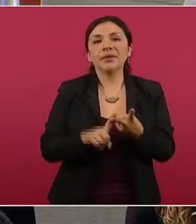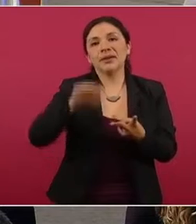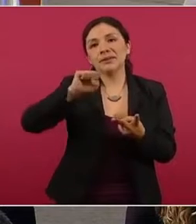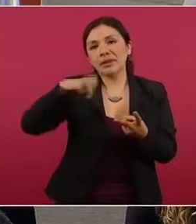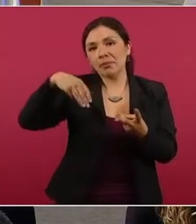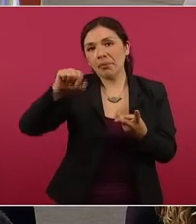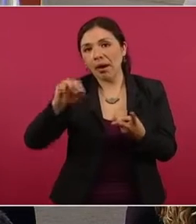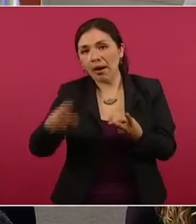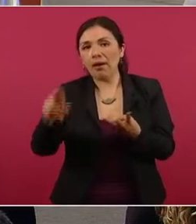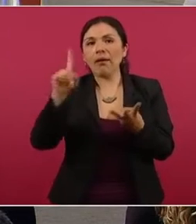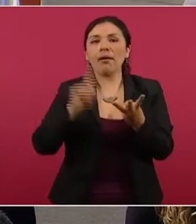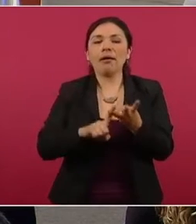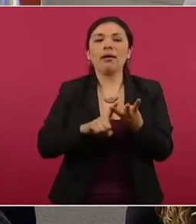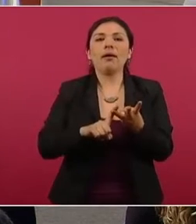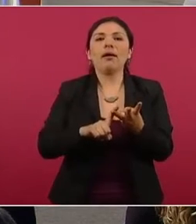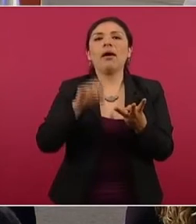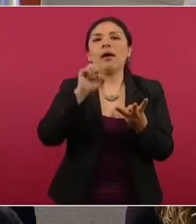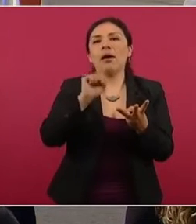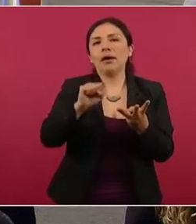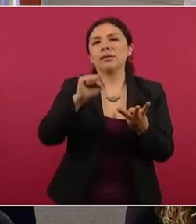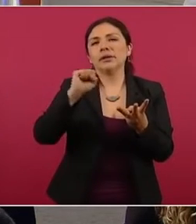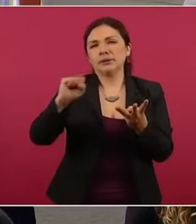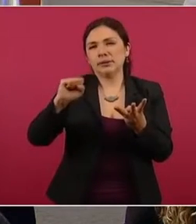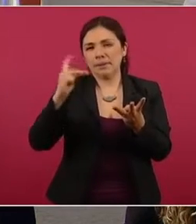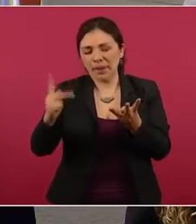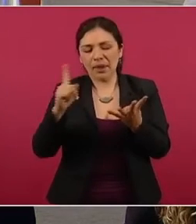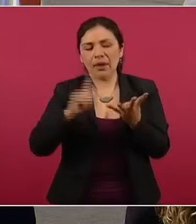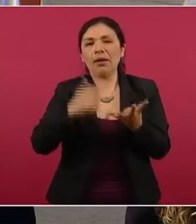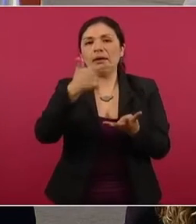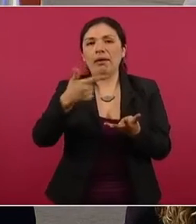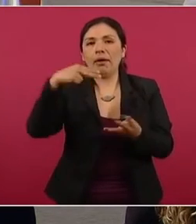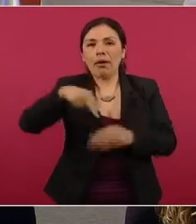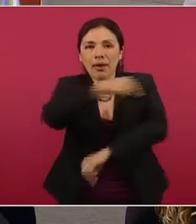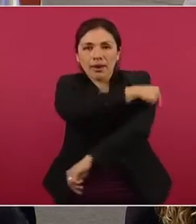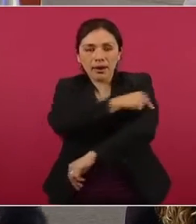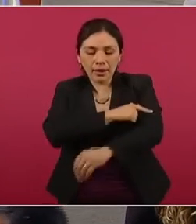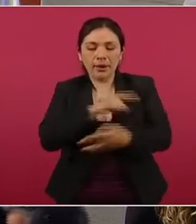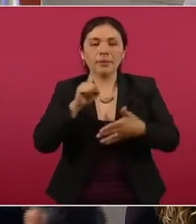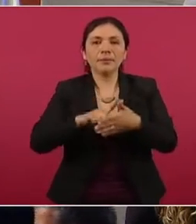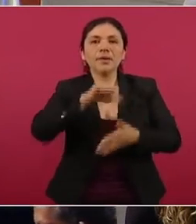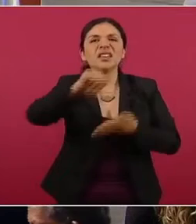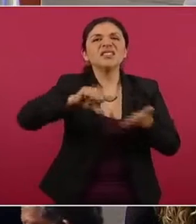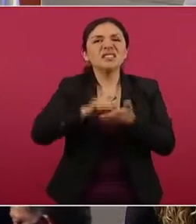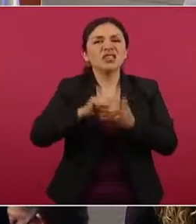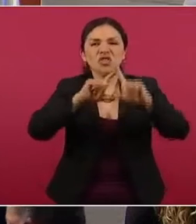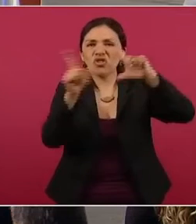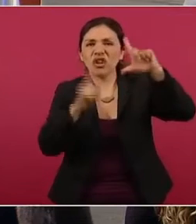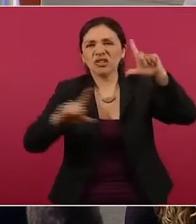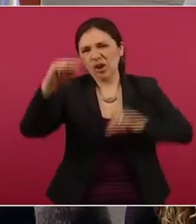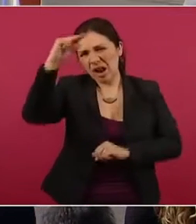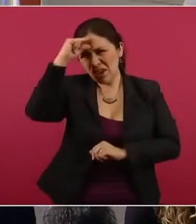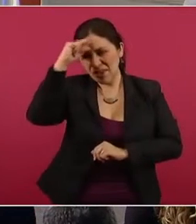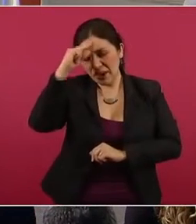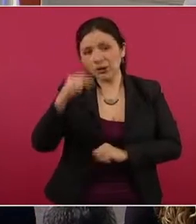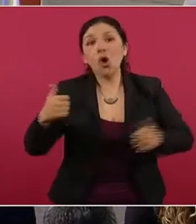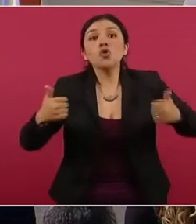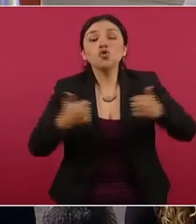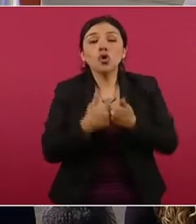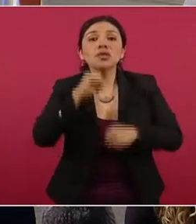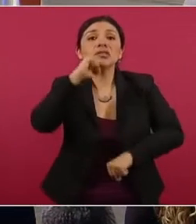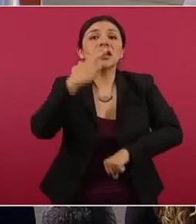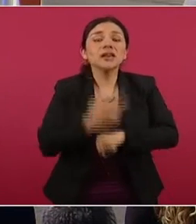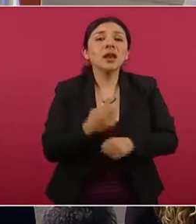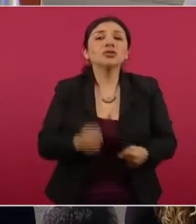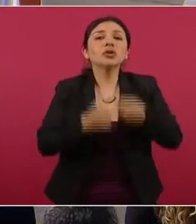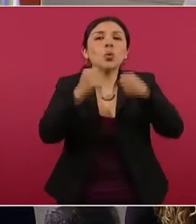de la Marina, la Secretaría de Seguridad y Protección Ciudadana, Guardia Nacional y el Centro Nacional de Inteligencia, con las Secretarías de